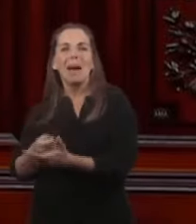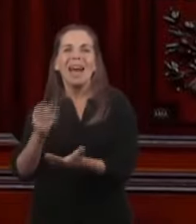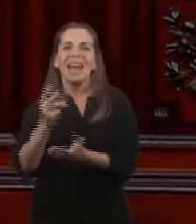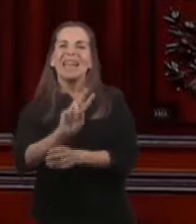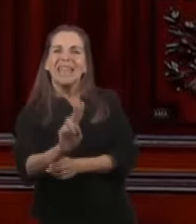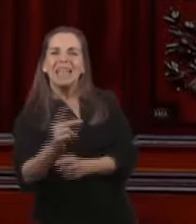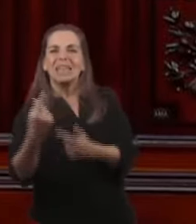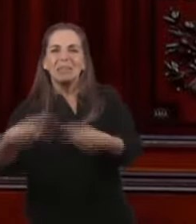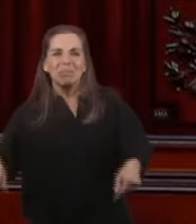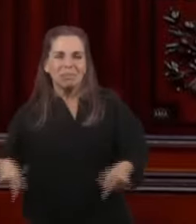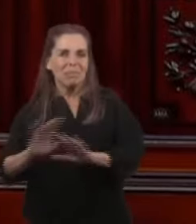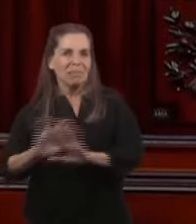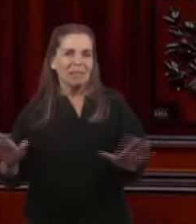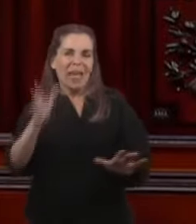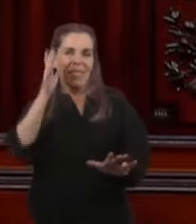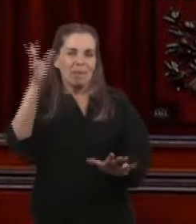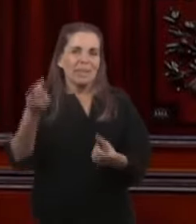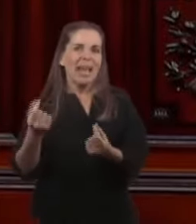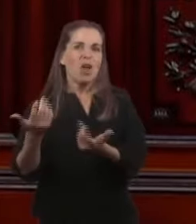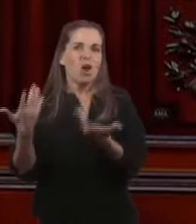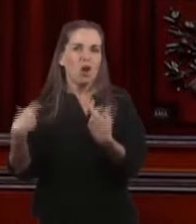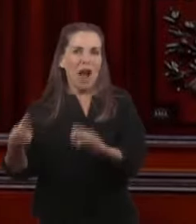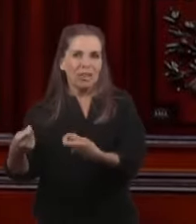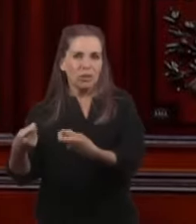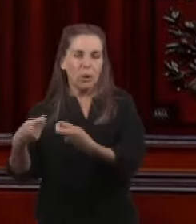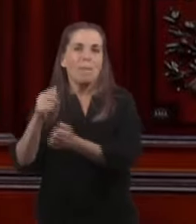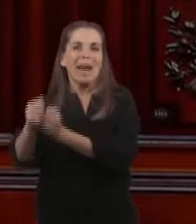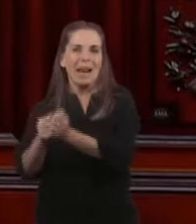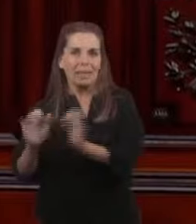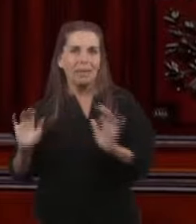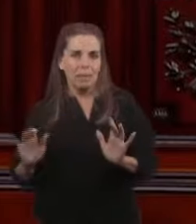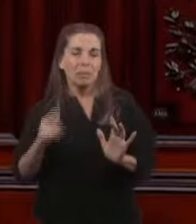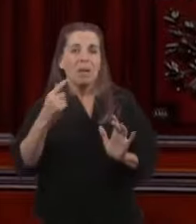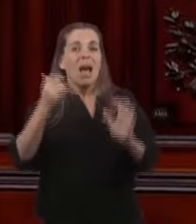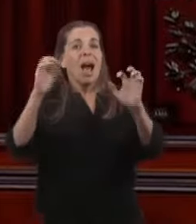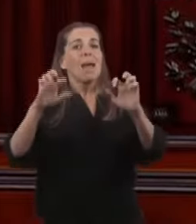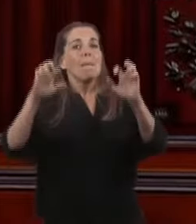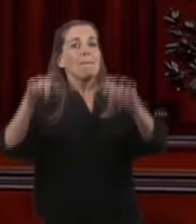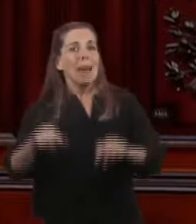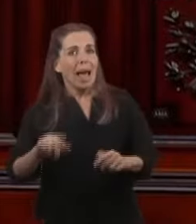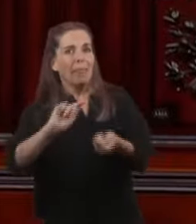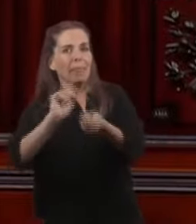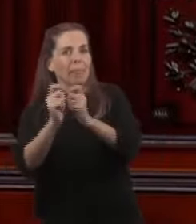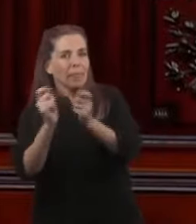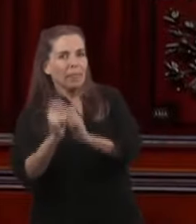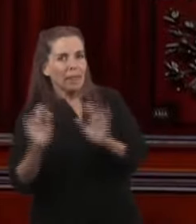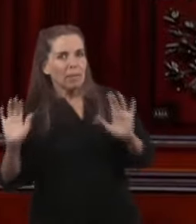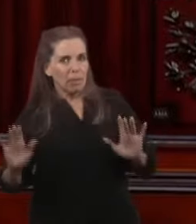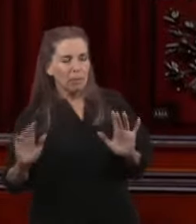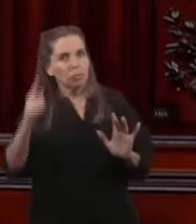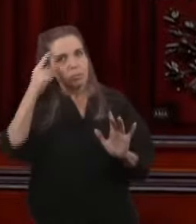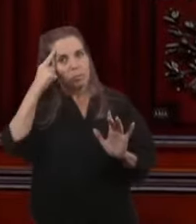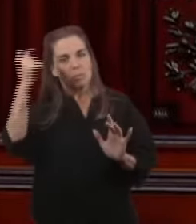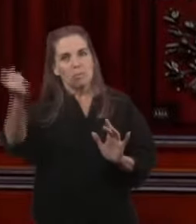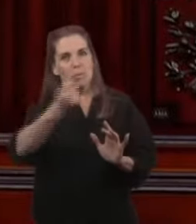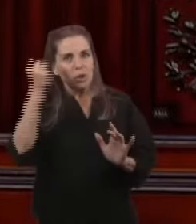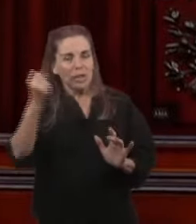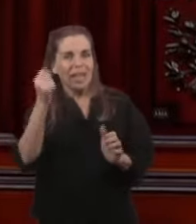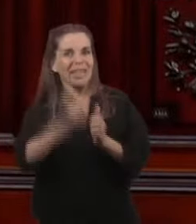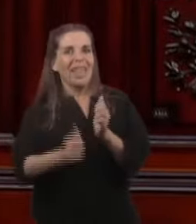Argentina para llegar a este punto nos hemos propuesto el plan de reformas estructurales más ambiciosos de toda la historia